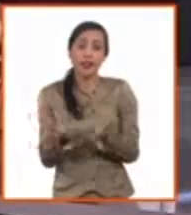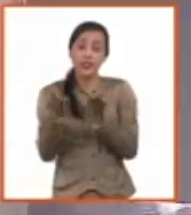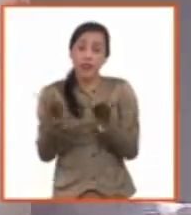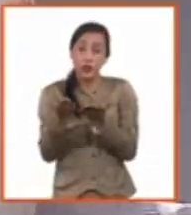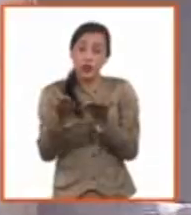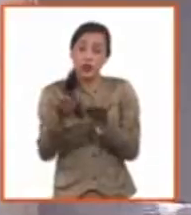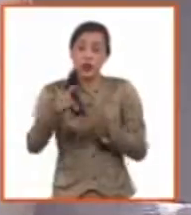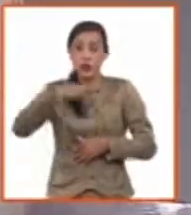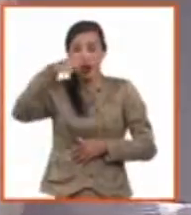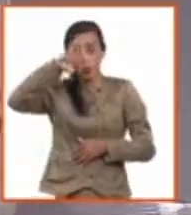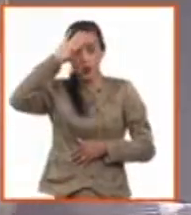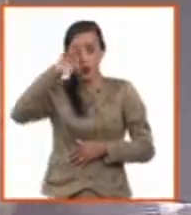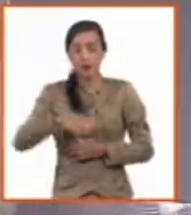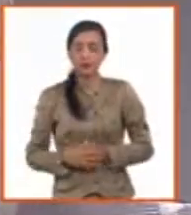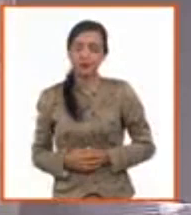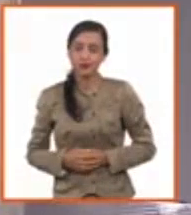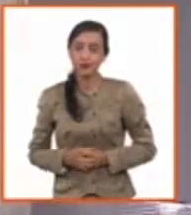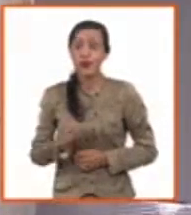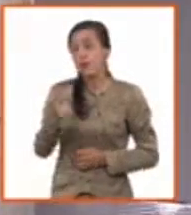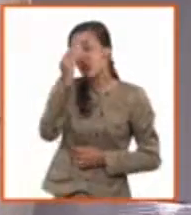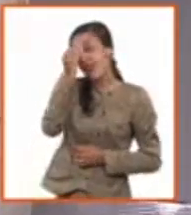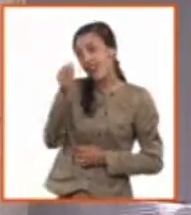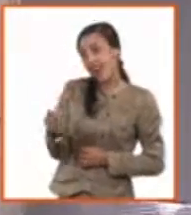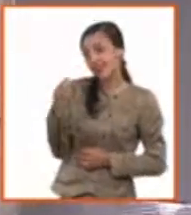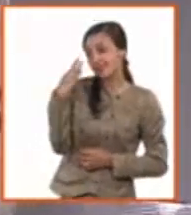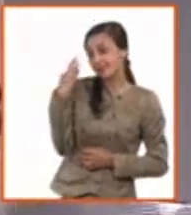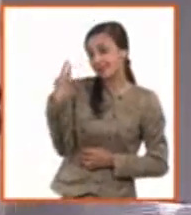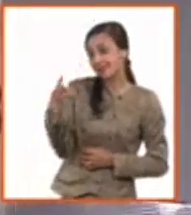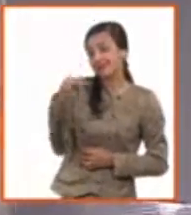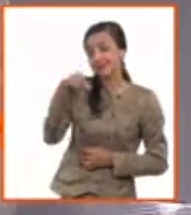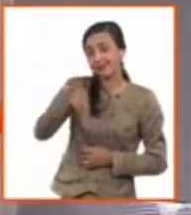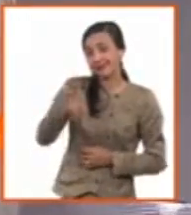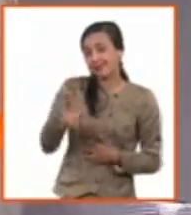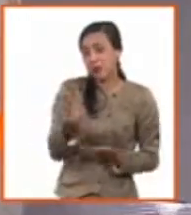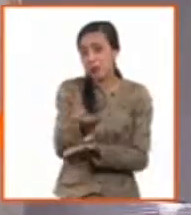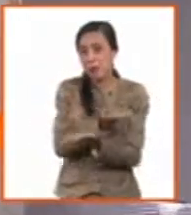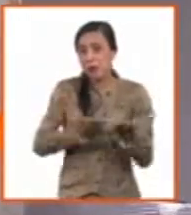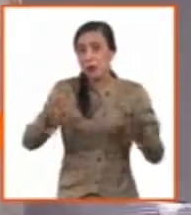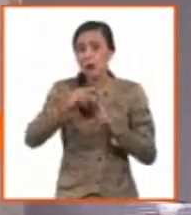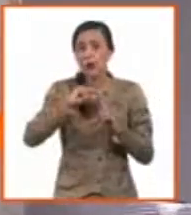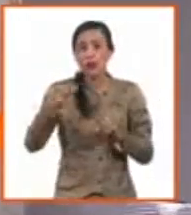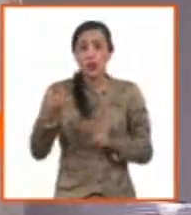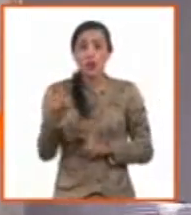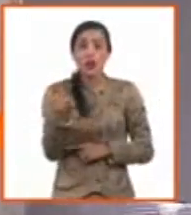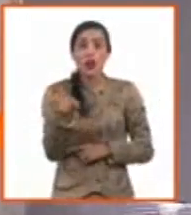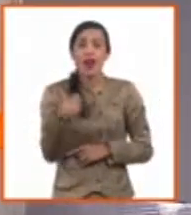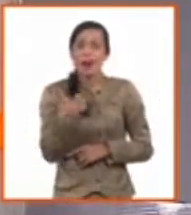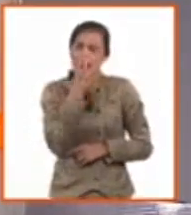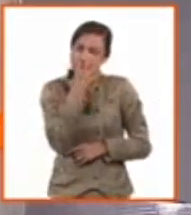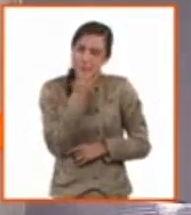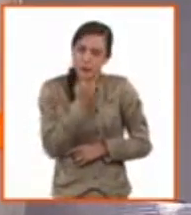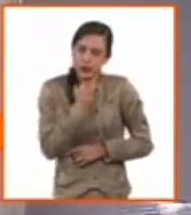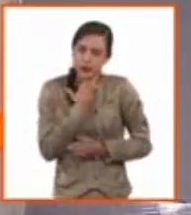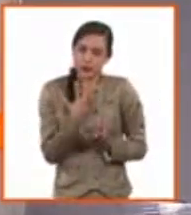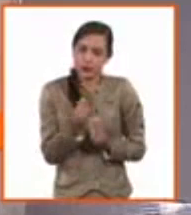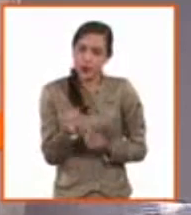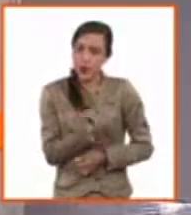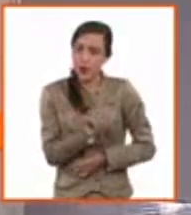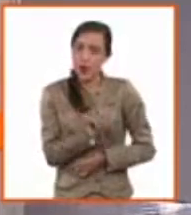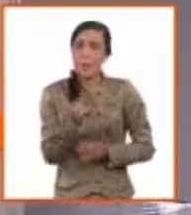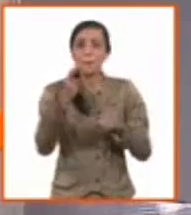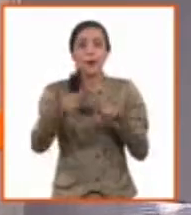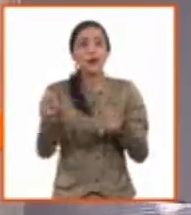de esta industria en cuba' muchas gracias randy por invitarnos en esta ocasión a compartir un tema que nos apasiona además